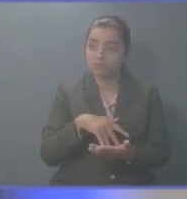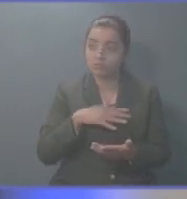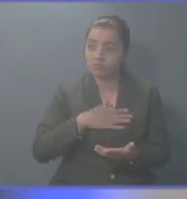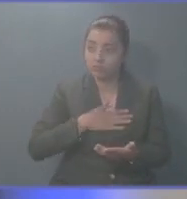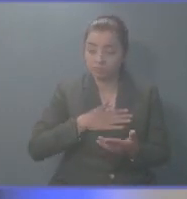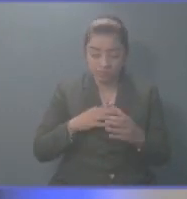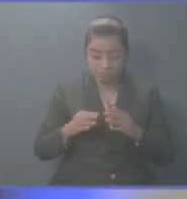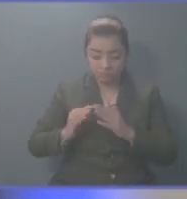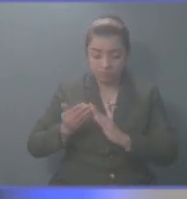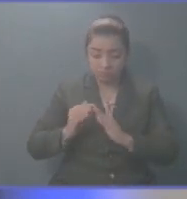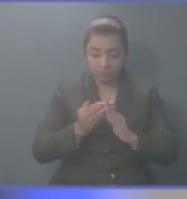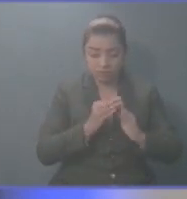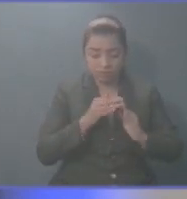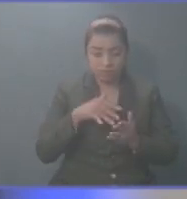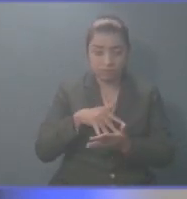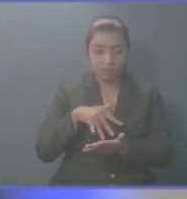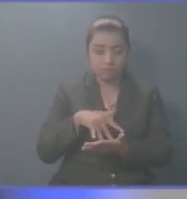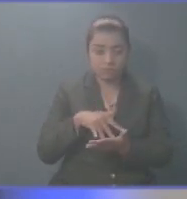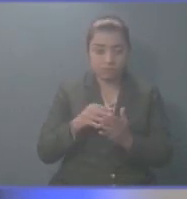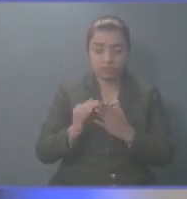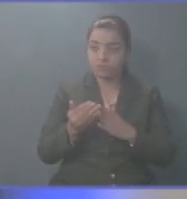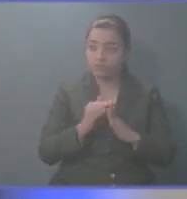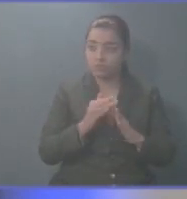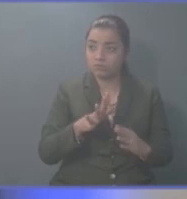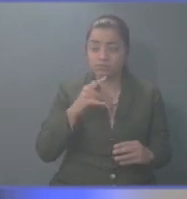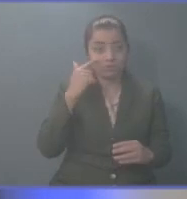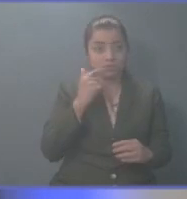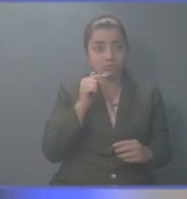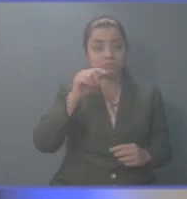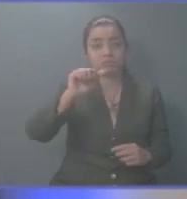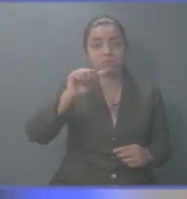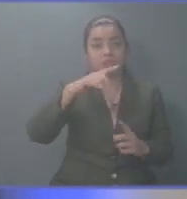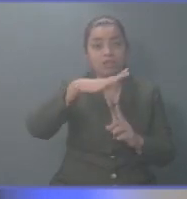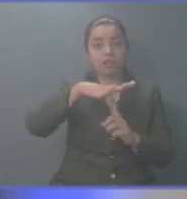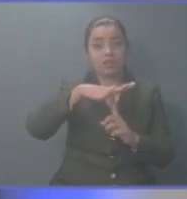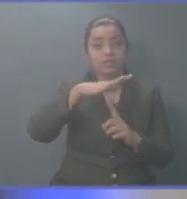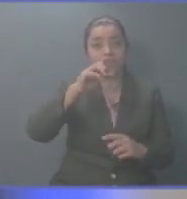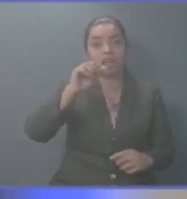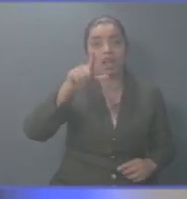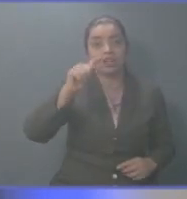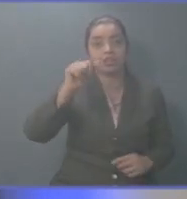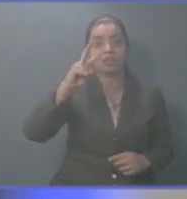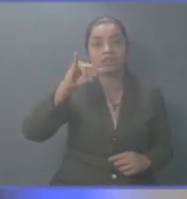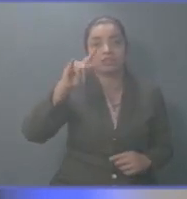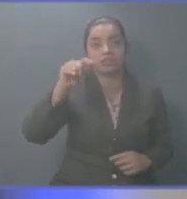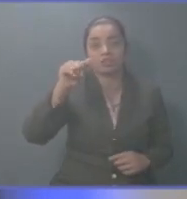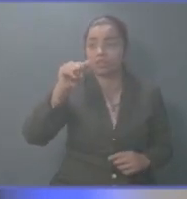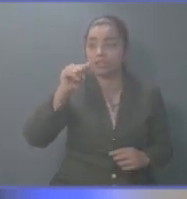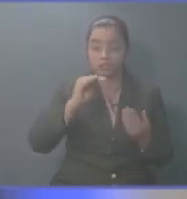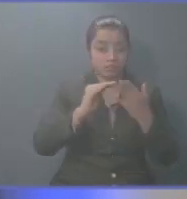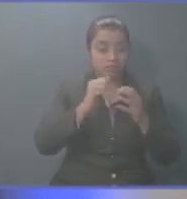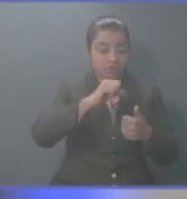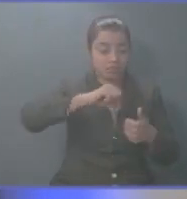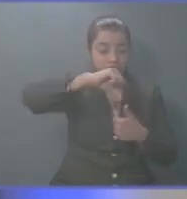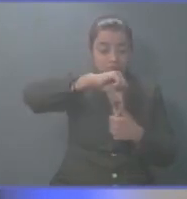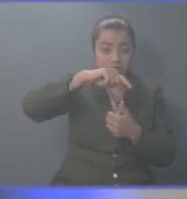colonias densamente pobladas. Te pongo un ejemplo, el caso de Altavista. Es una colonia la más grande de Centroamérica, que tiene cerca